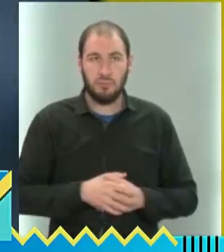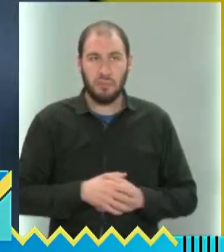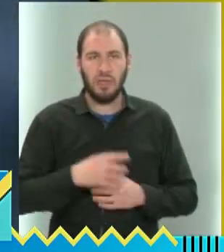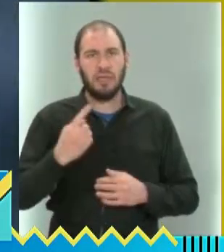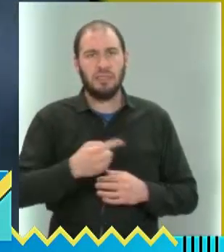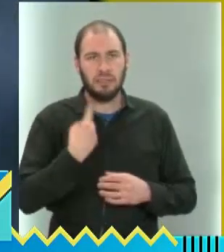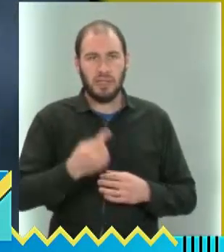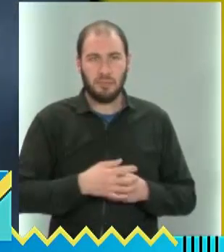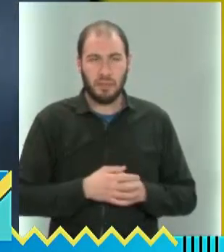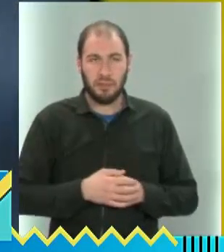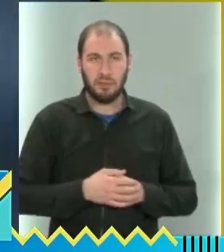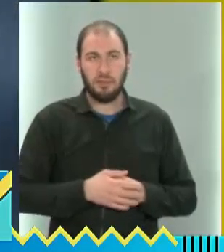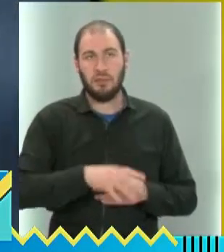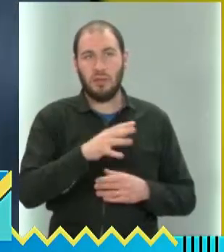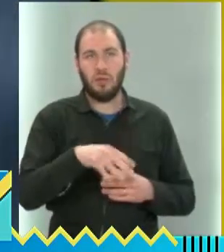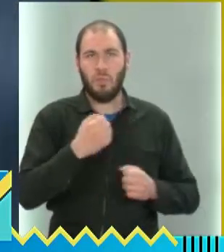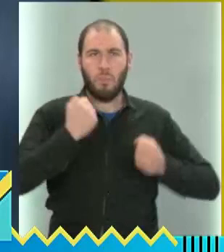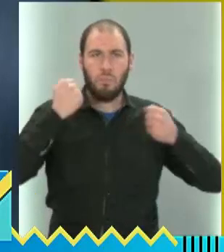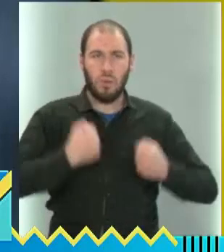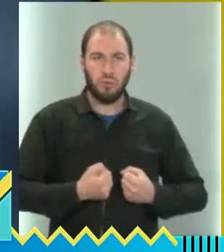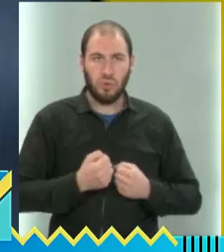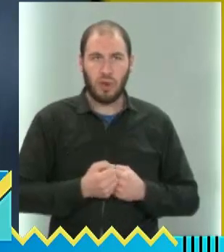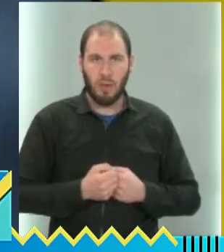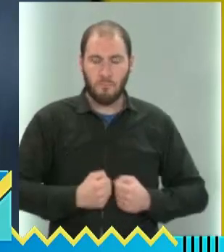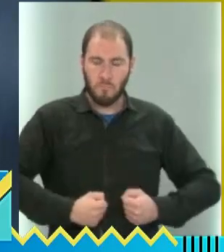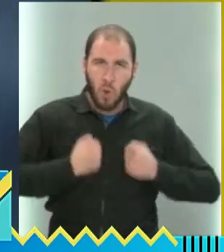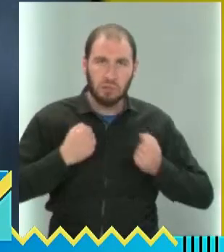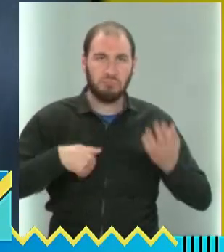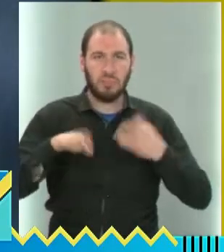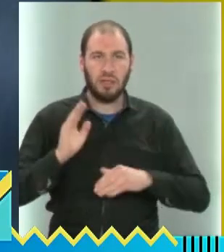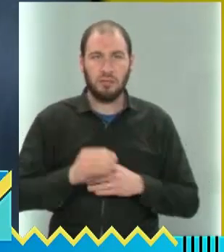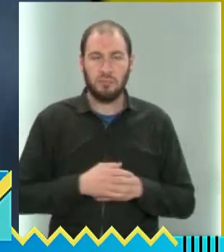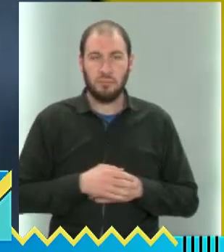siempre tratando de que los chicos tomen una postura más radical en su